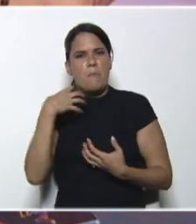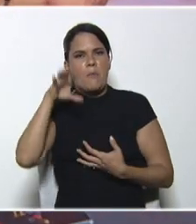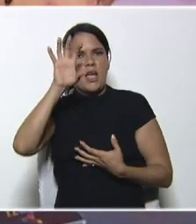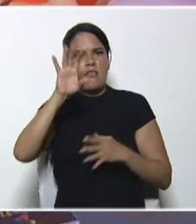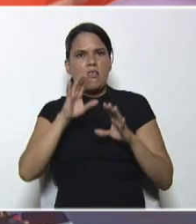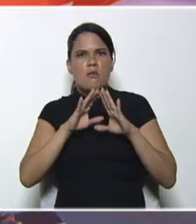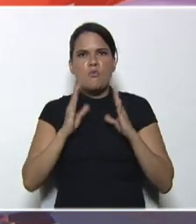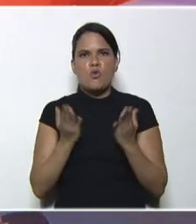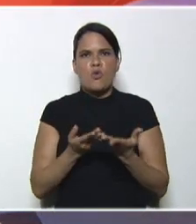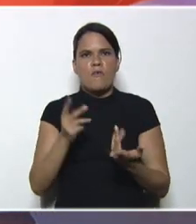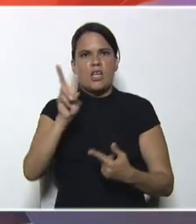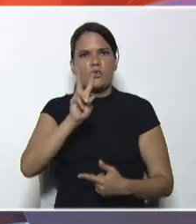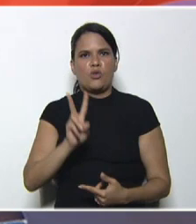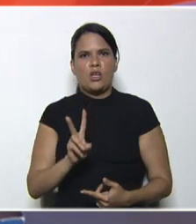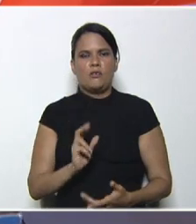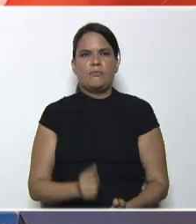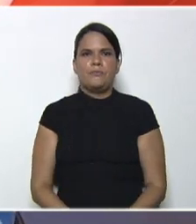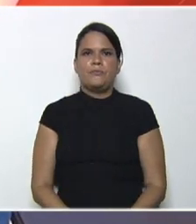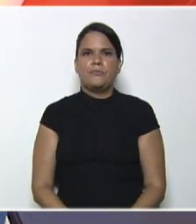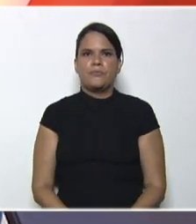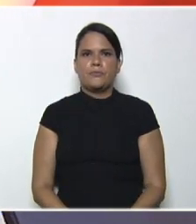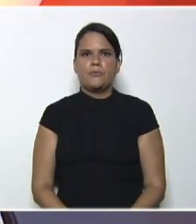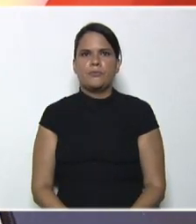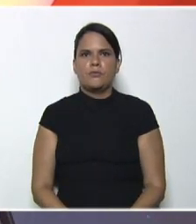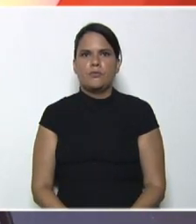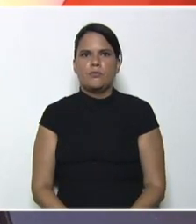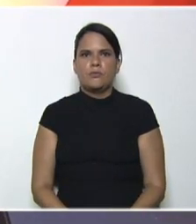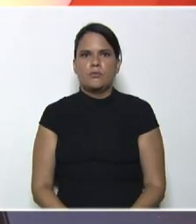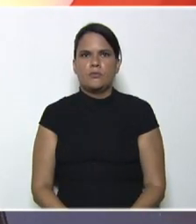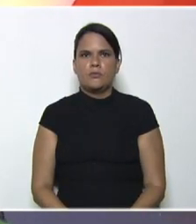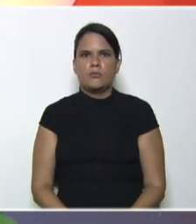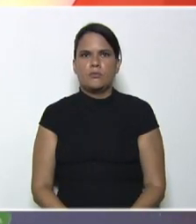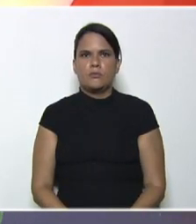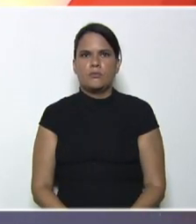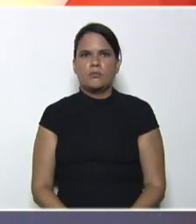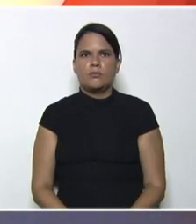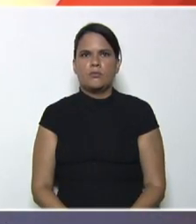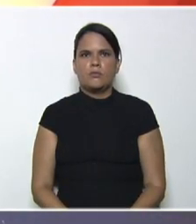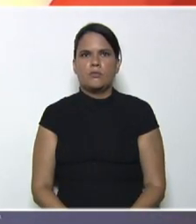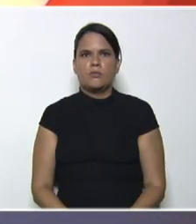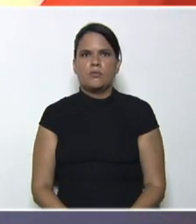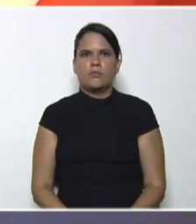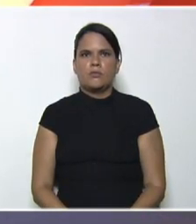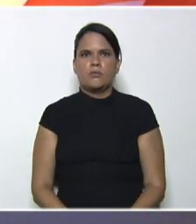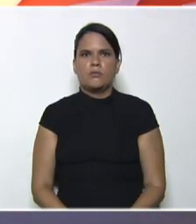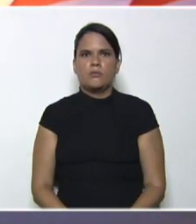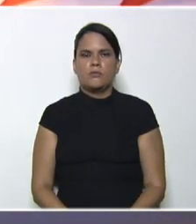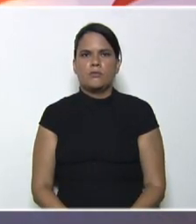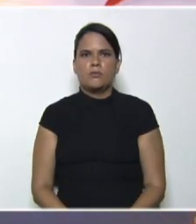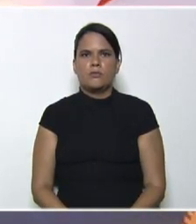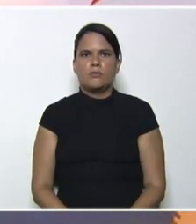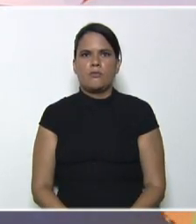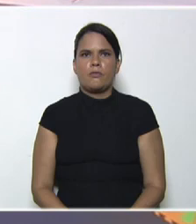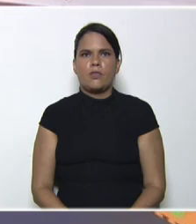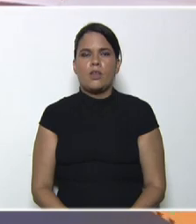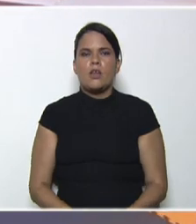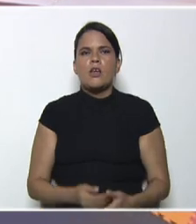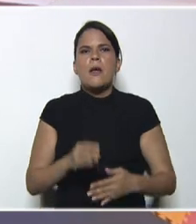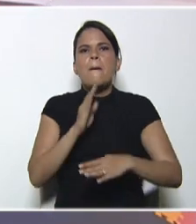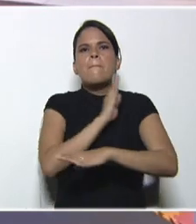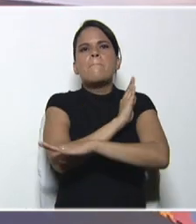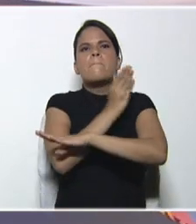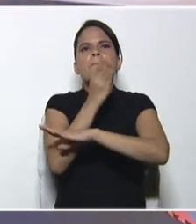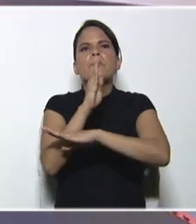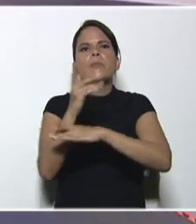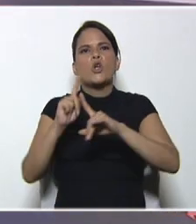del mundo, Venezuela. Ok, ahora, con respecto a la biodiversidad.